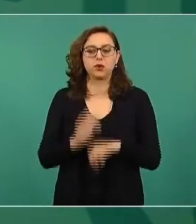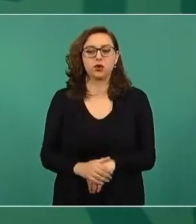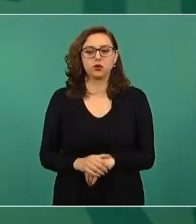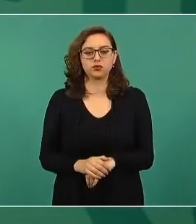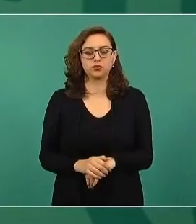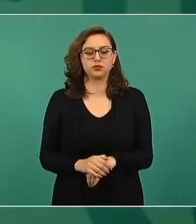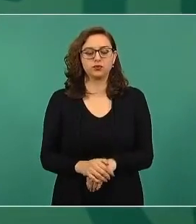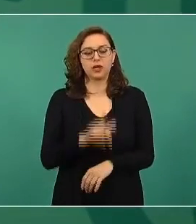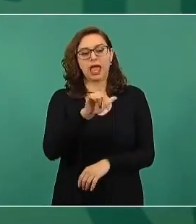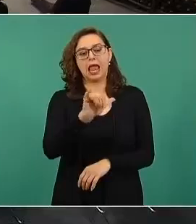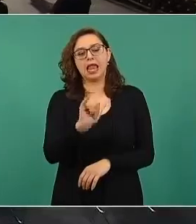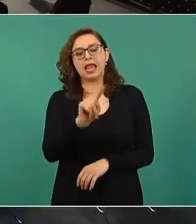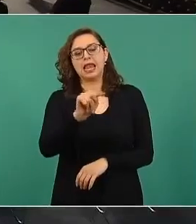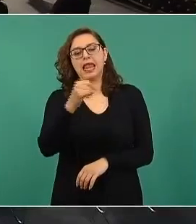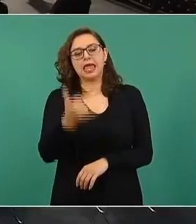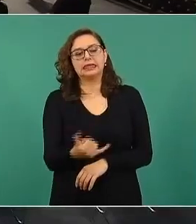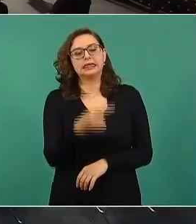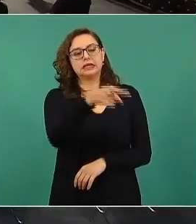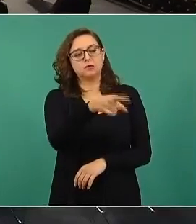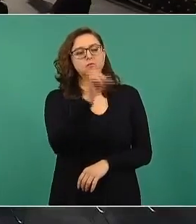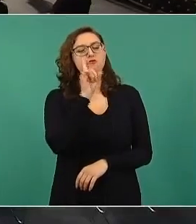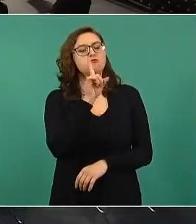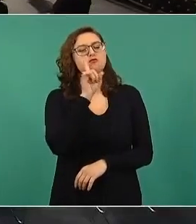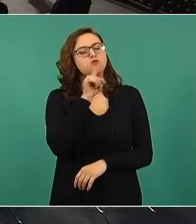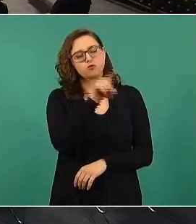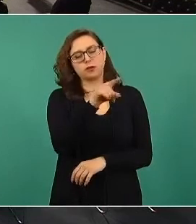que es de Atención Ciudadana, que me ayuda tanto,